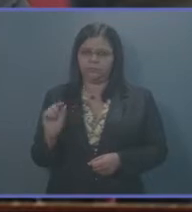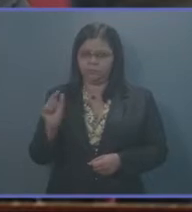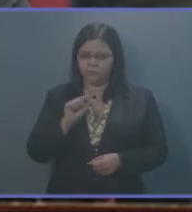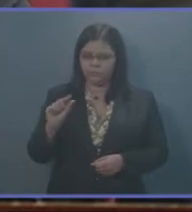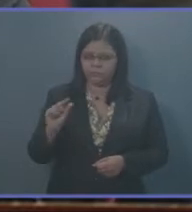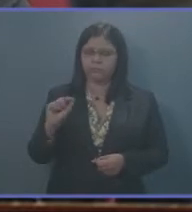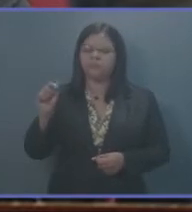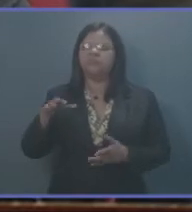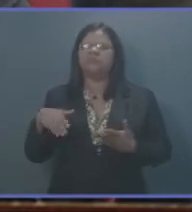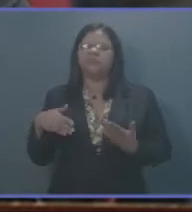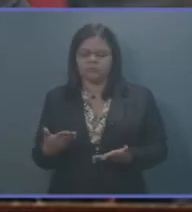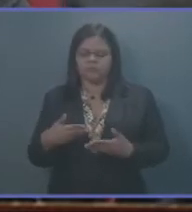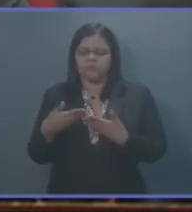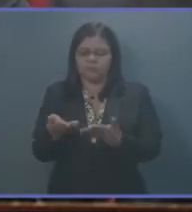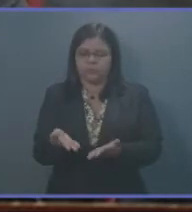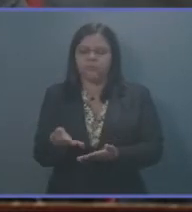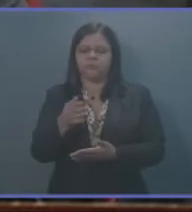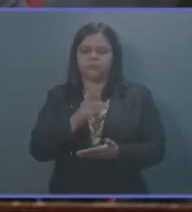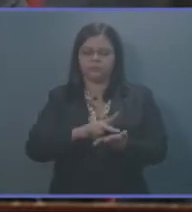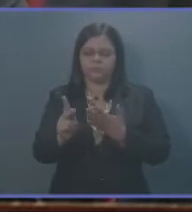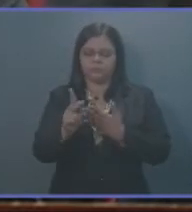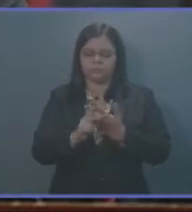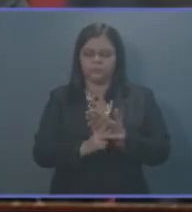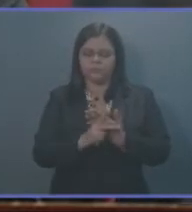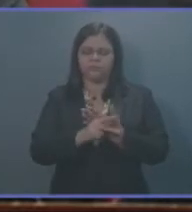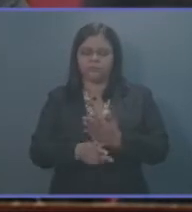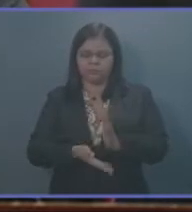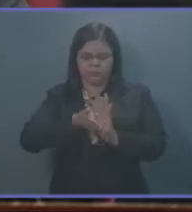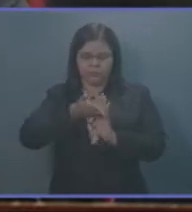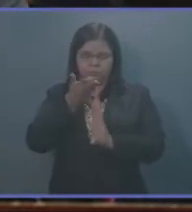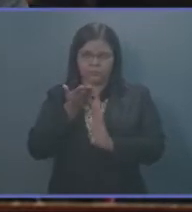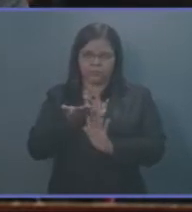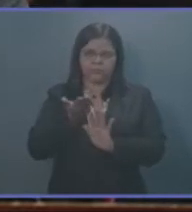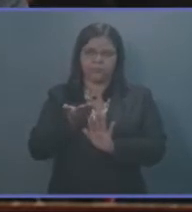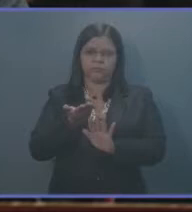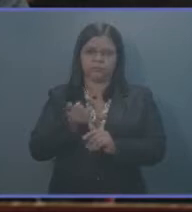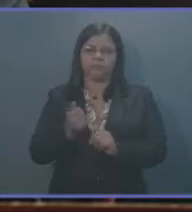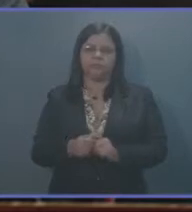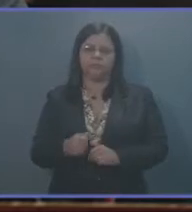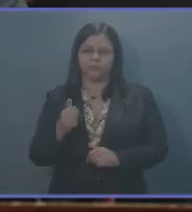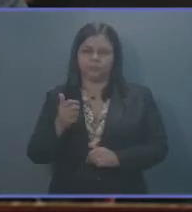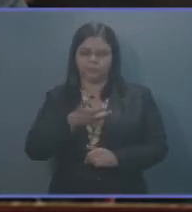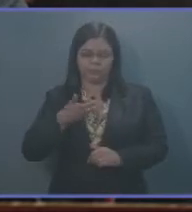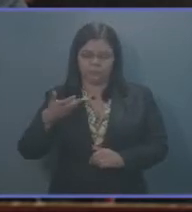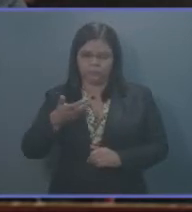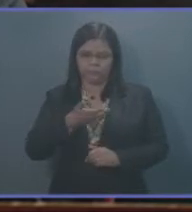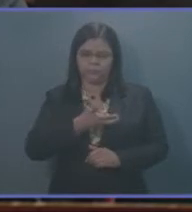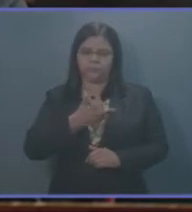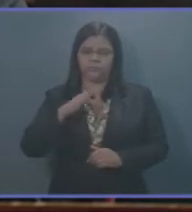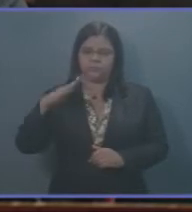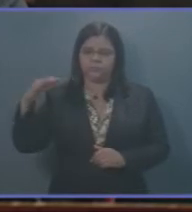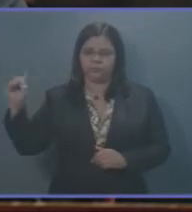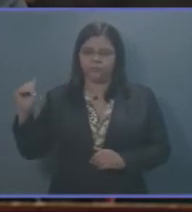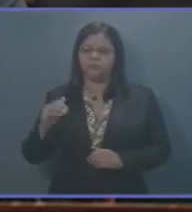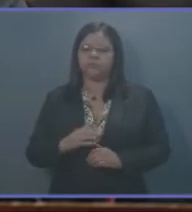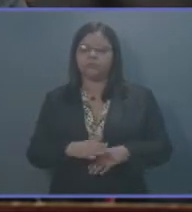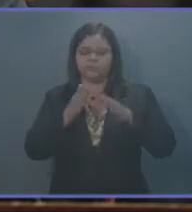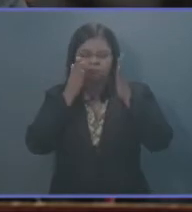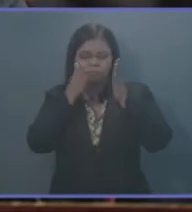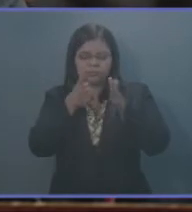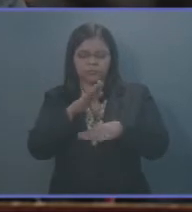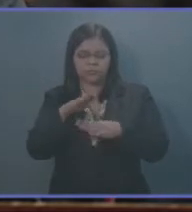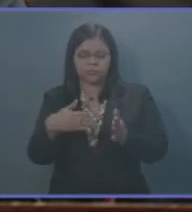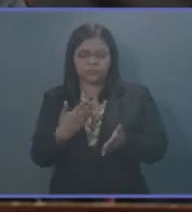denominado Programa Fortalecimiento Fiscal para el Crecimiento Inclusivo 2, para atender el